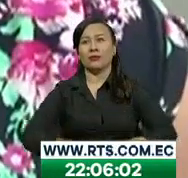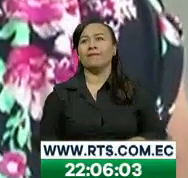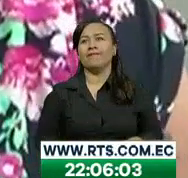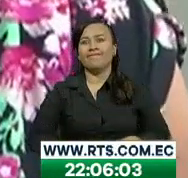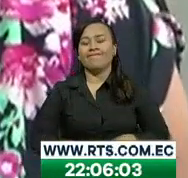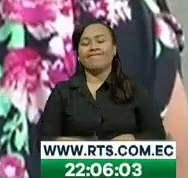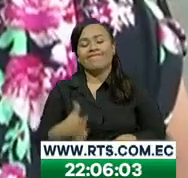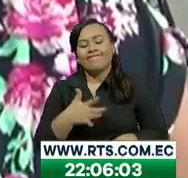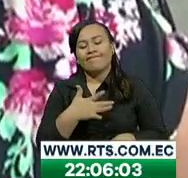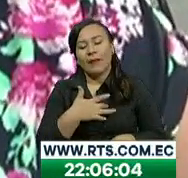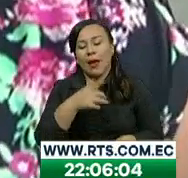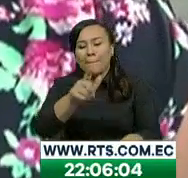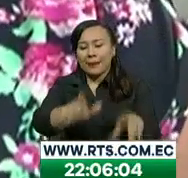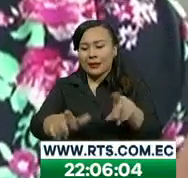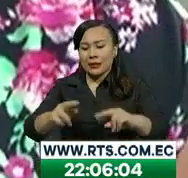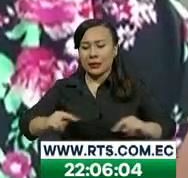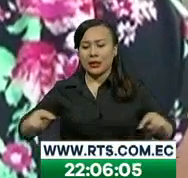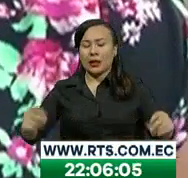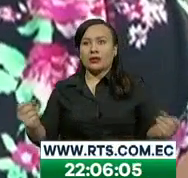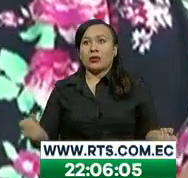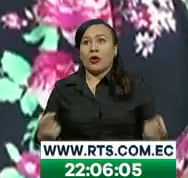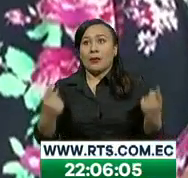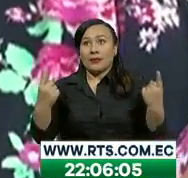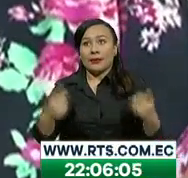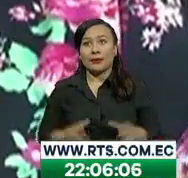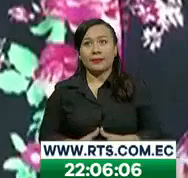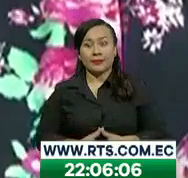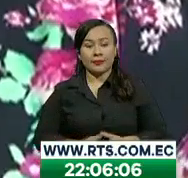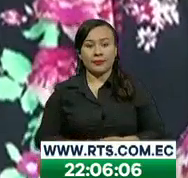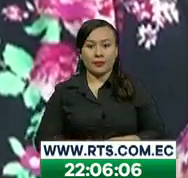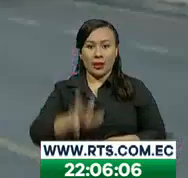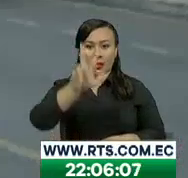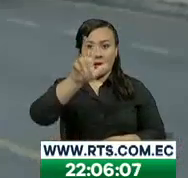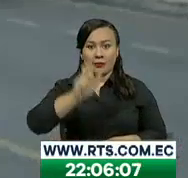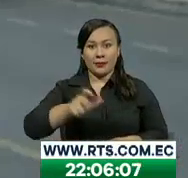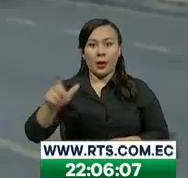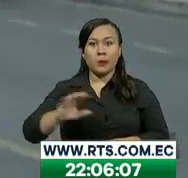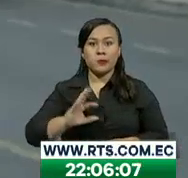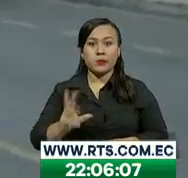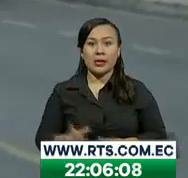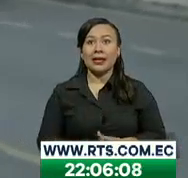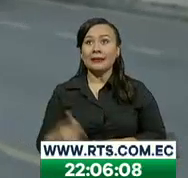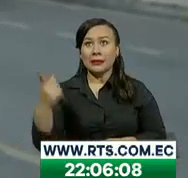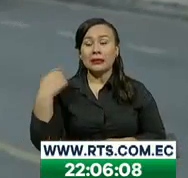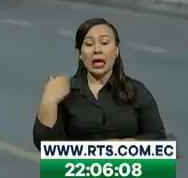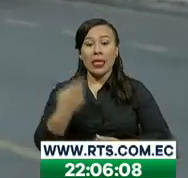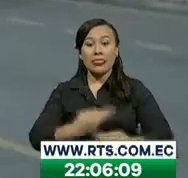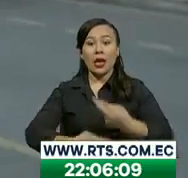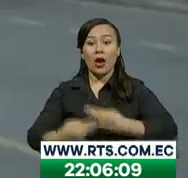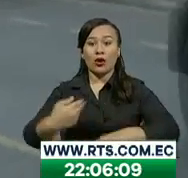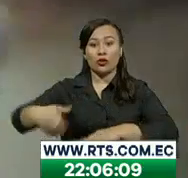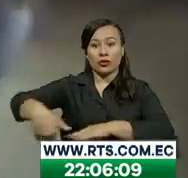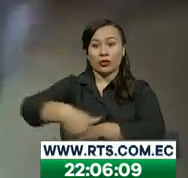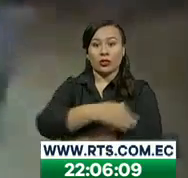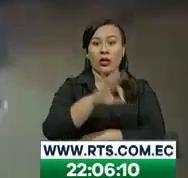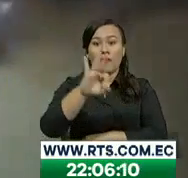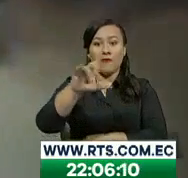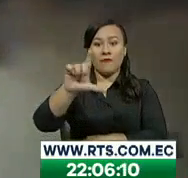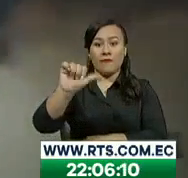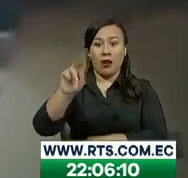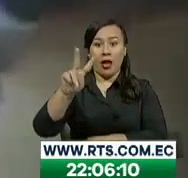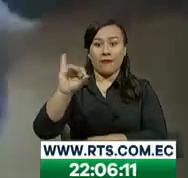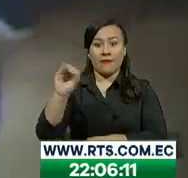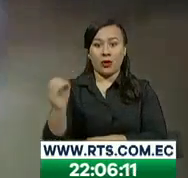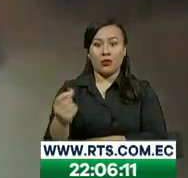teníamos un par de clientes y fueron sorprendidos por tres ladrones. Quienes tienen negocios en la avenida Flavio Reyes aseguran que esta no es